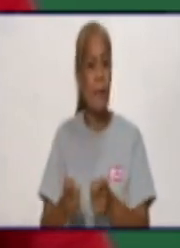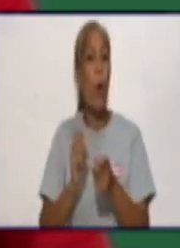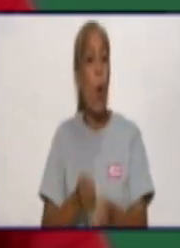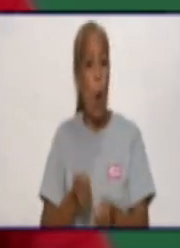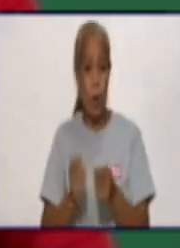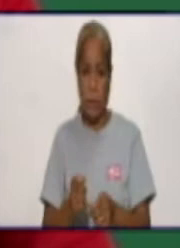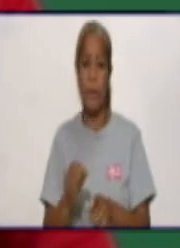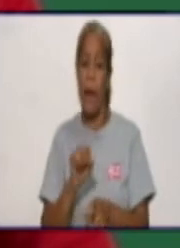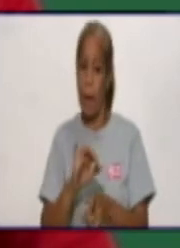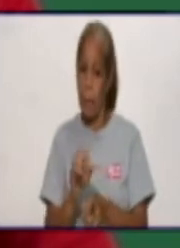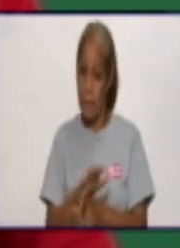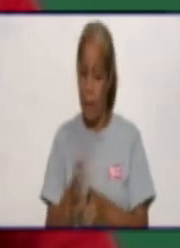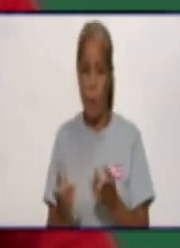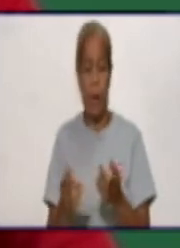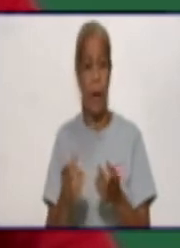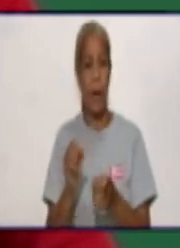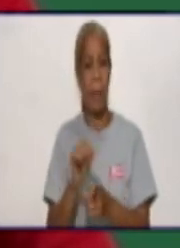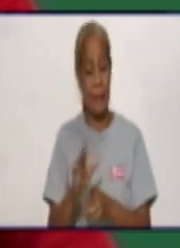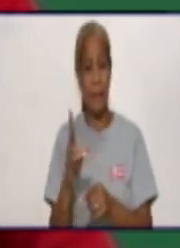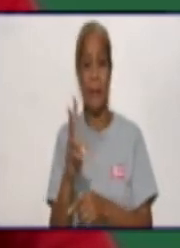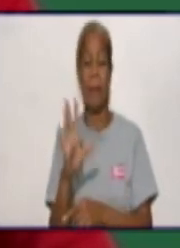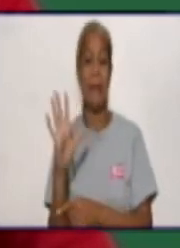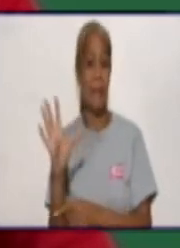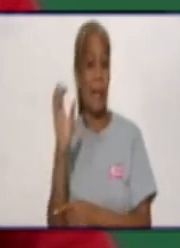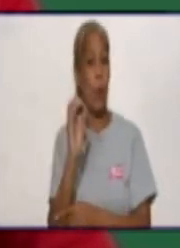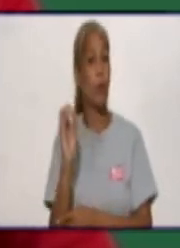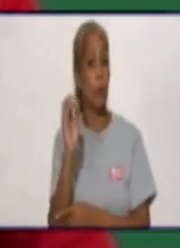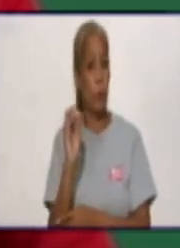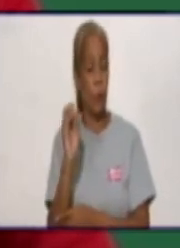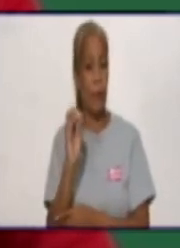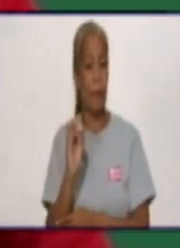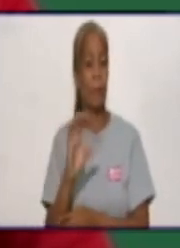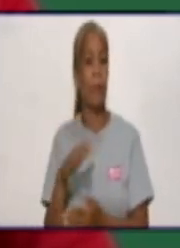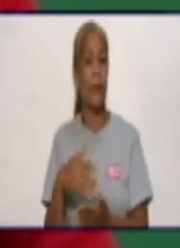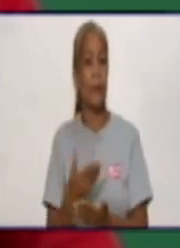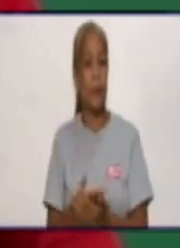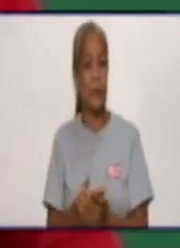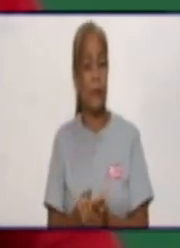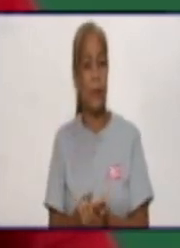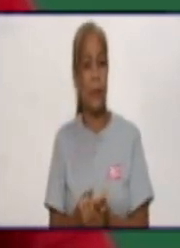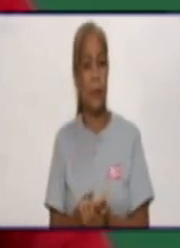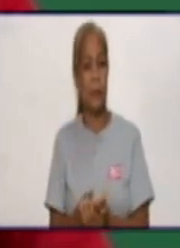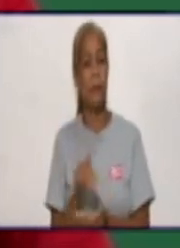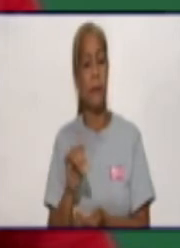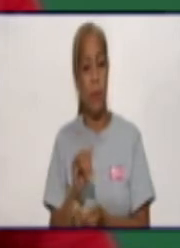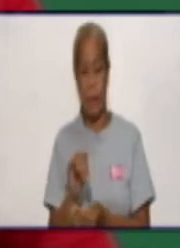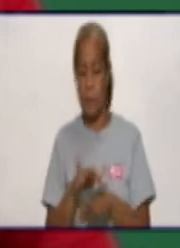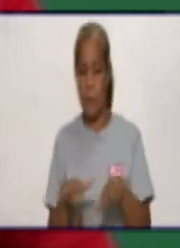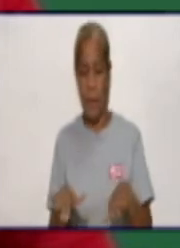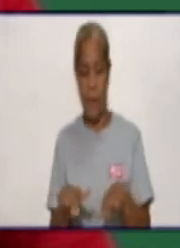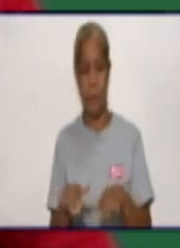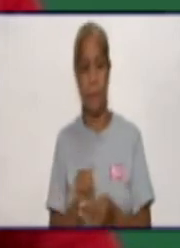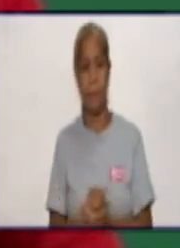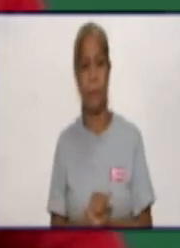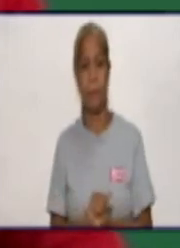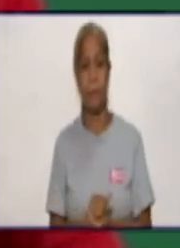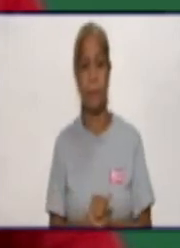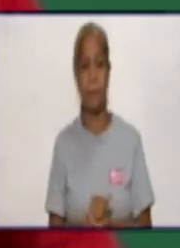a partir de la dehesa liberación de la oportunidad que existía que se empieza también a restablecer el transporte